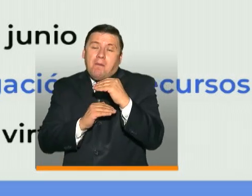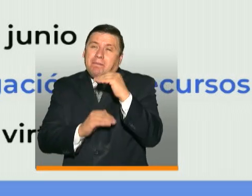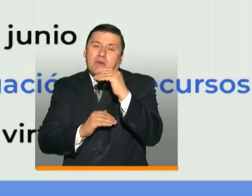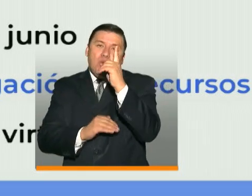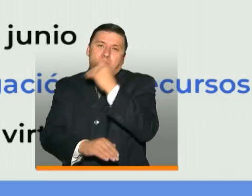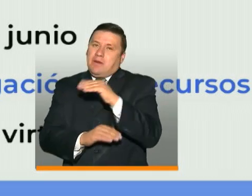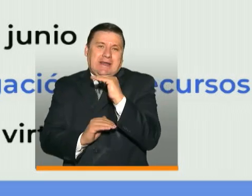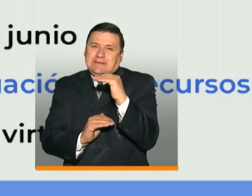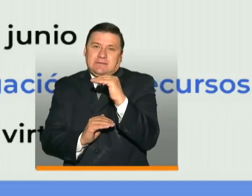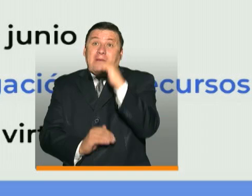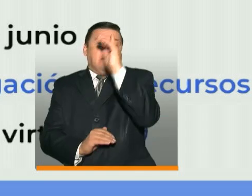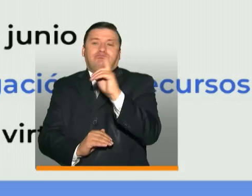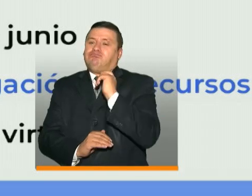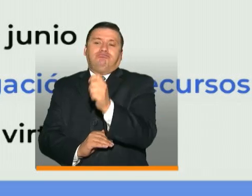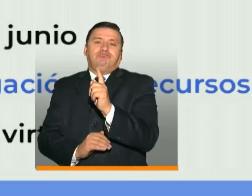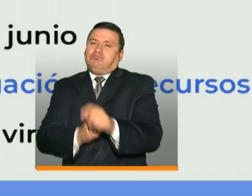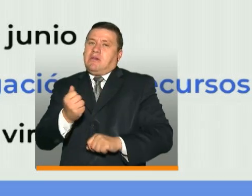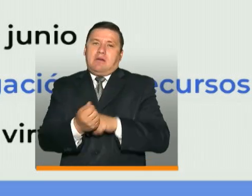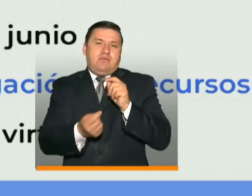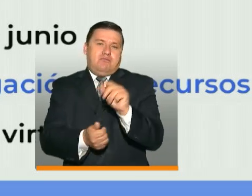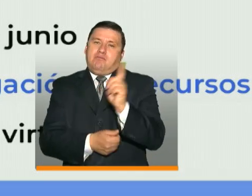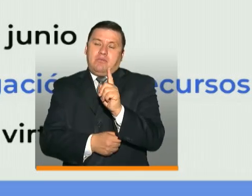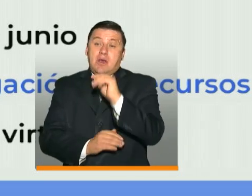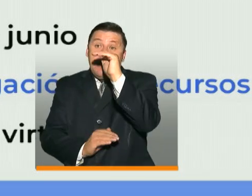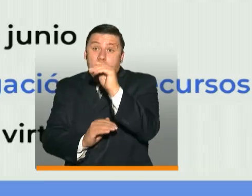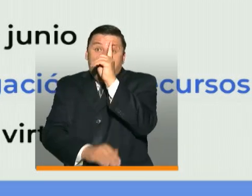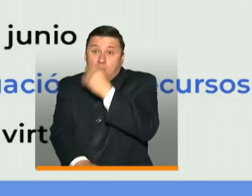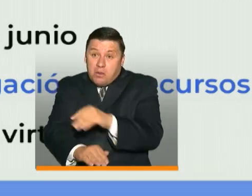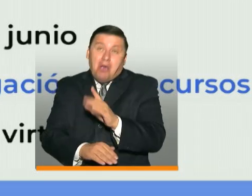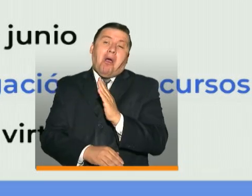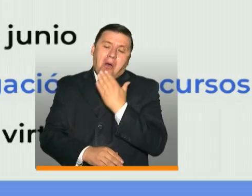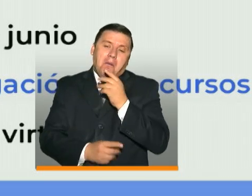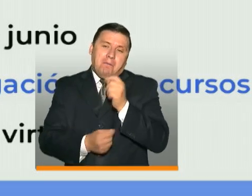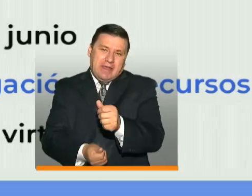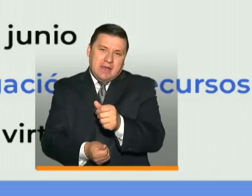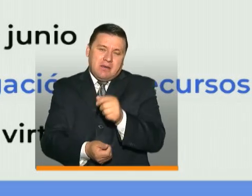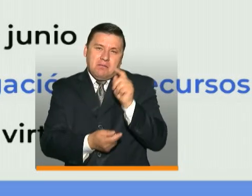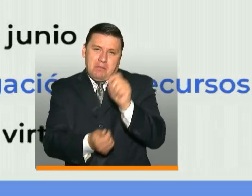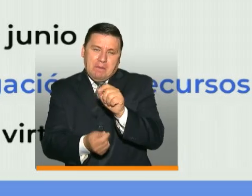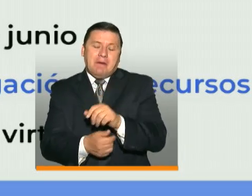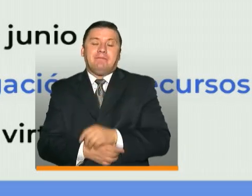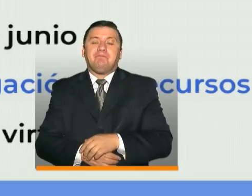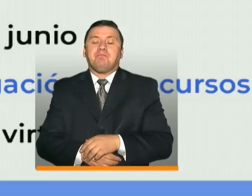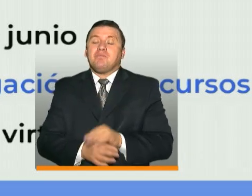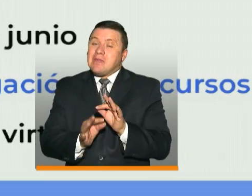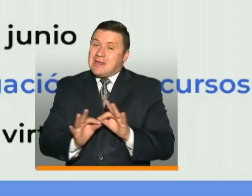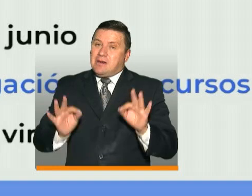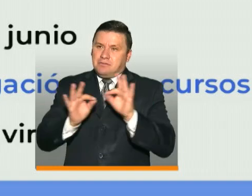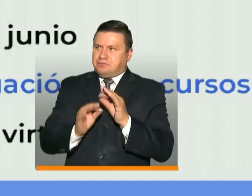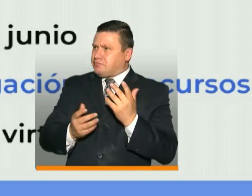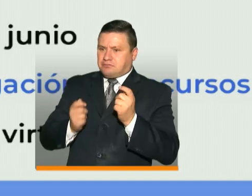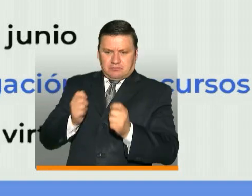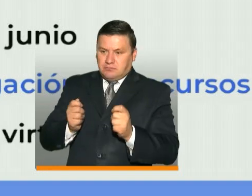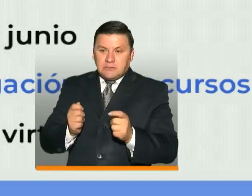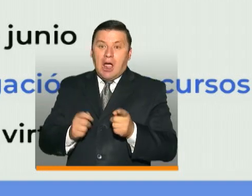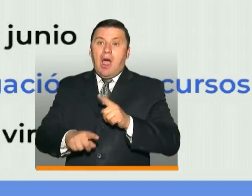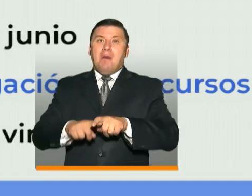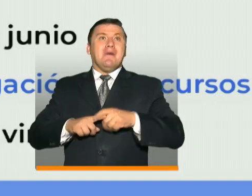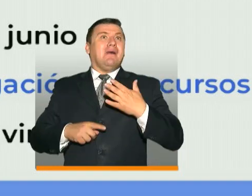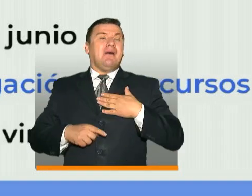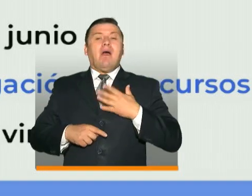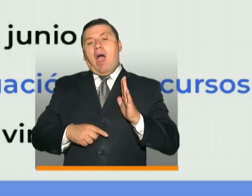Aplica al número de trabajadores. Y hay una cosa muy importante en esta situación. Los empleadores